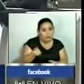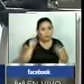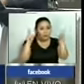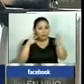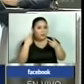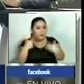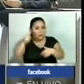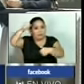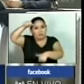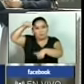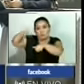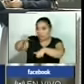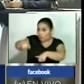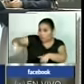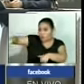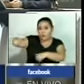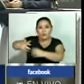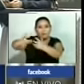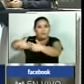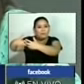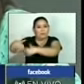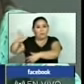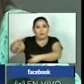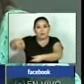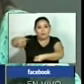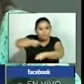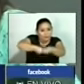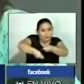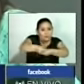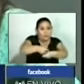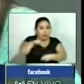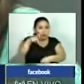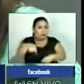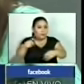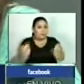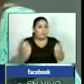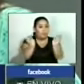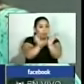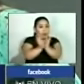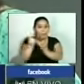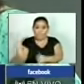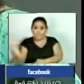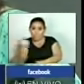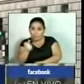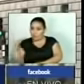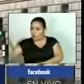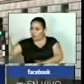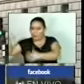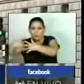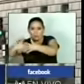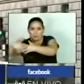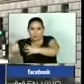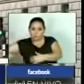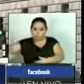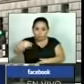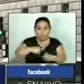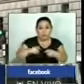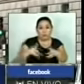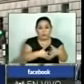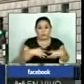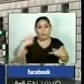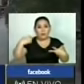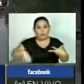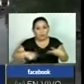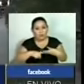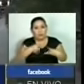ha logrado acuerdos con empresas remesadoras para que durante el mes de mayo los salvadoreños que residan en Estados Unidos, Canadá,